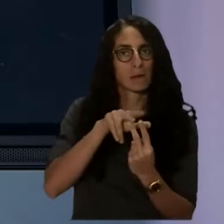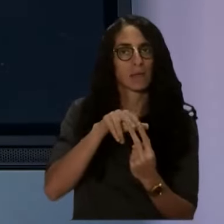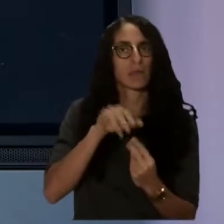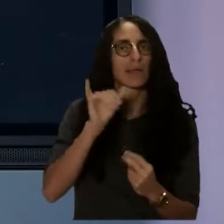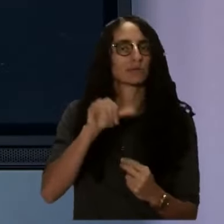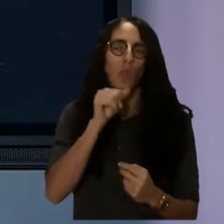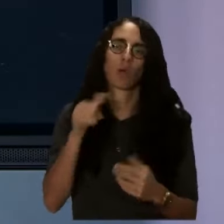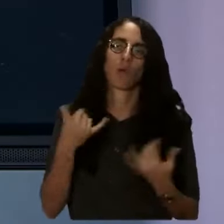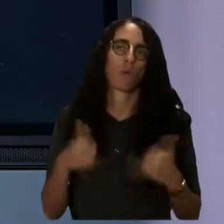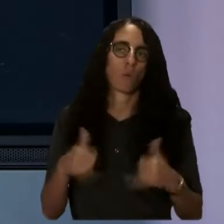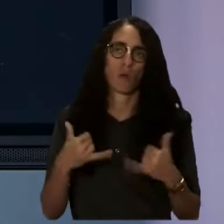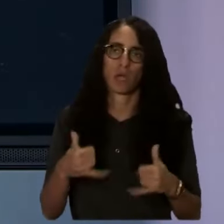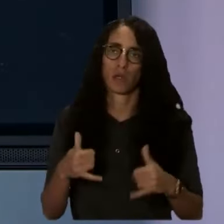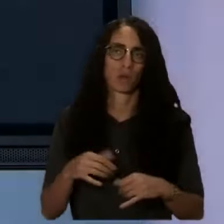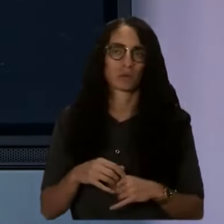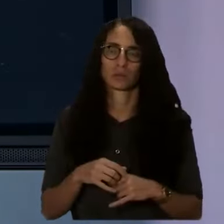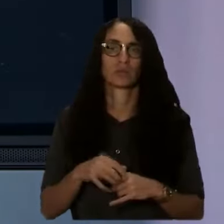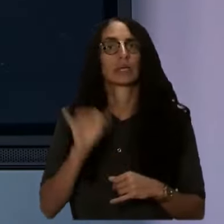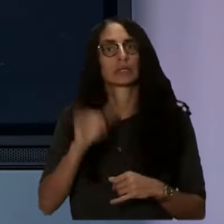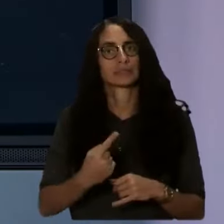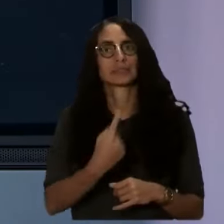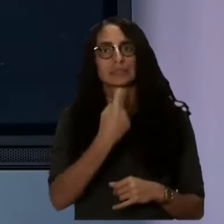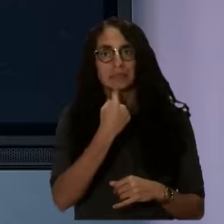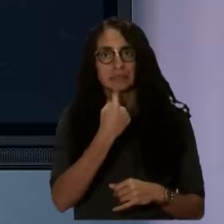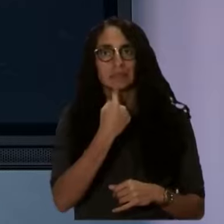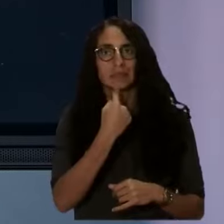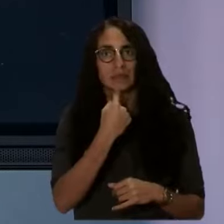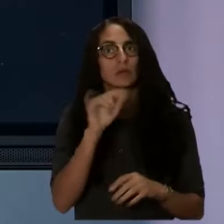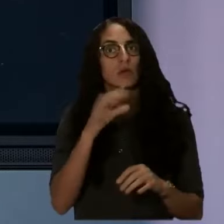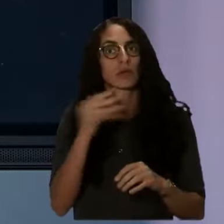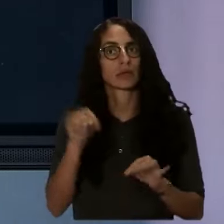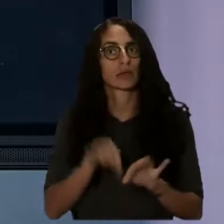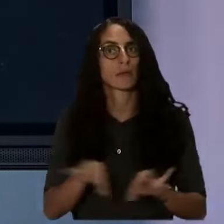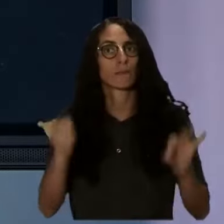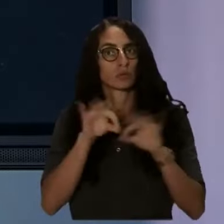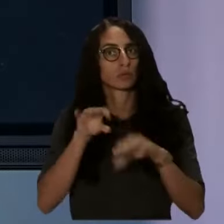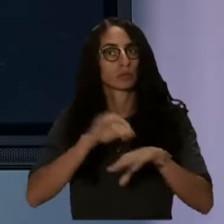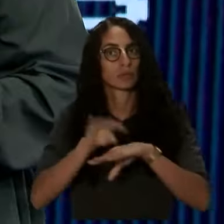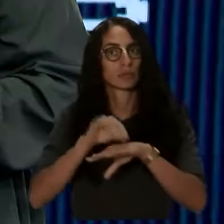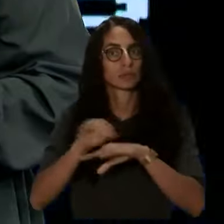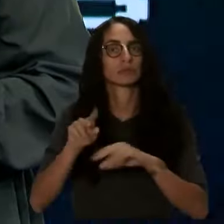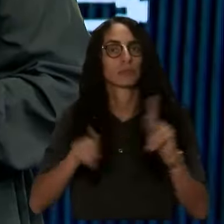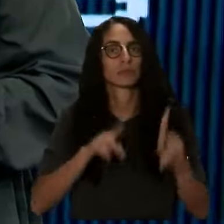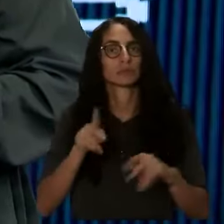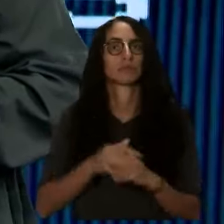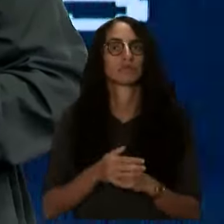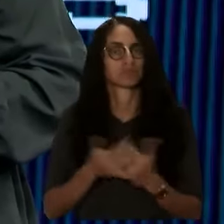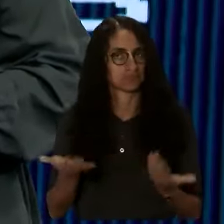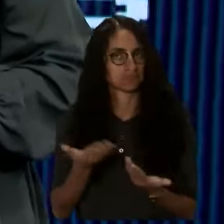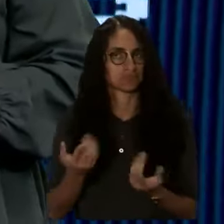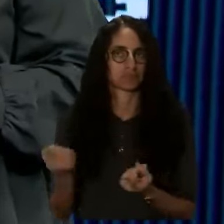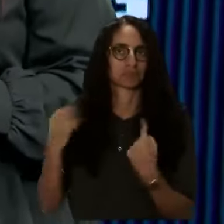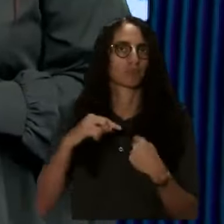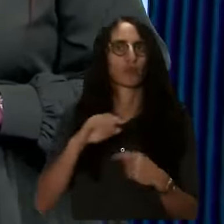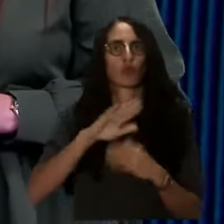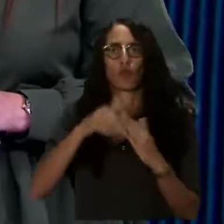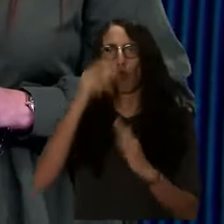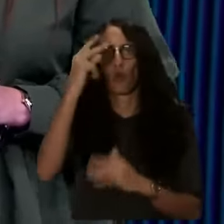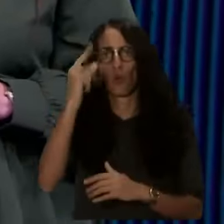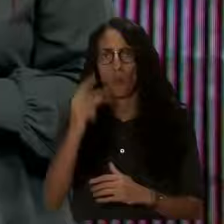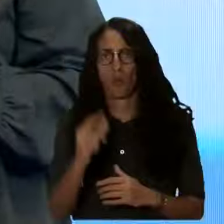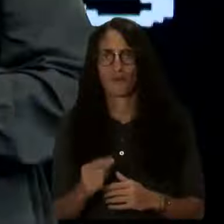un vacilón no es un juego es bien serio y es importante de que se oriente a nuestro pueblo con mucho gusto aquí estaremos como todos como todos los jueves y